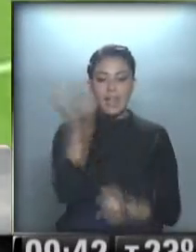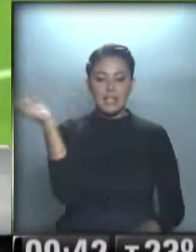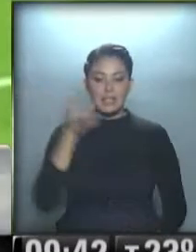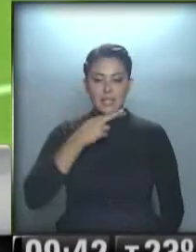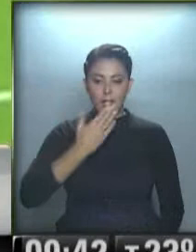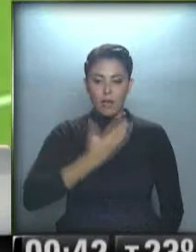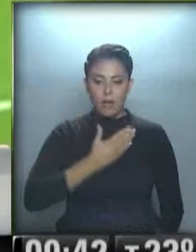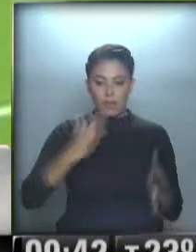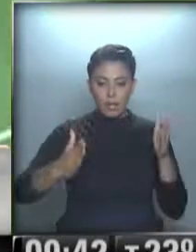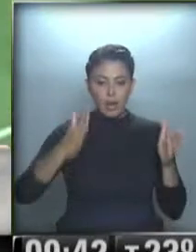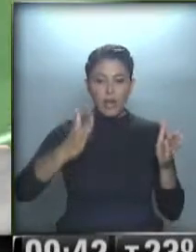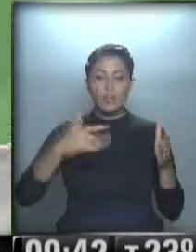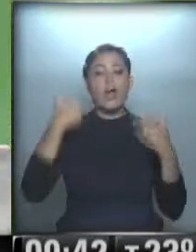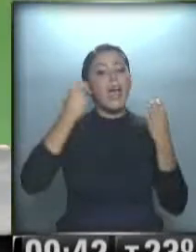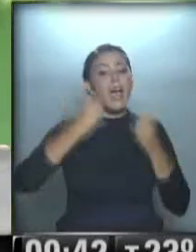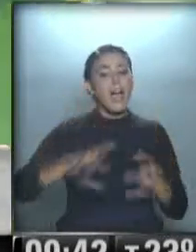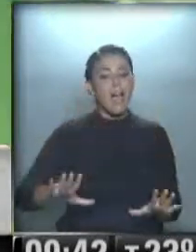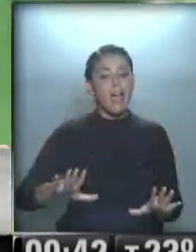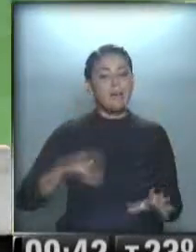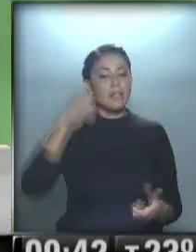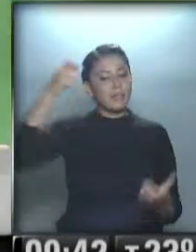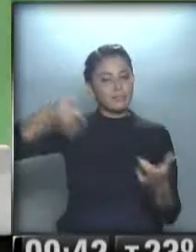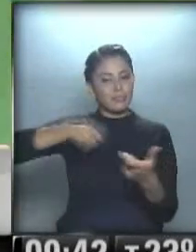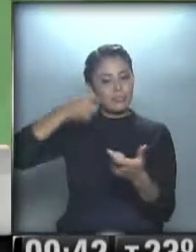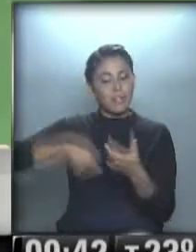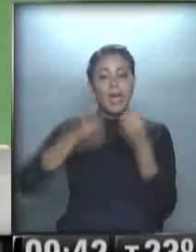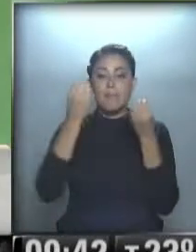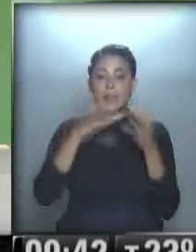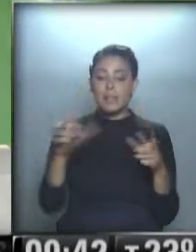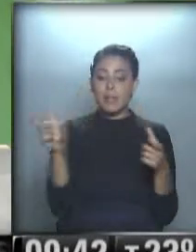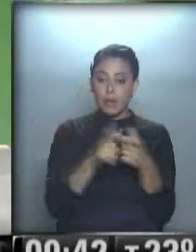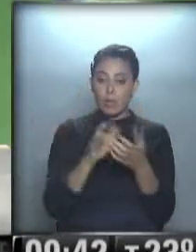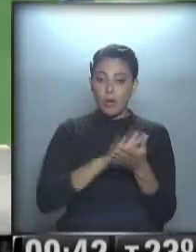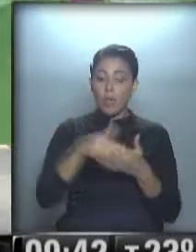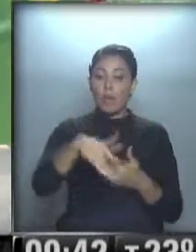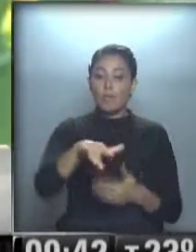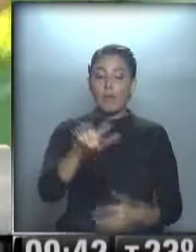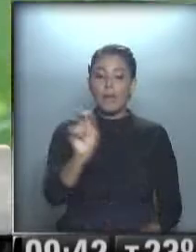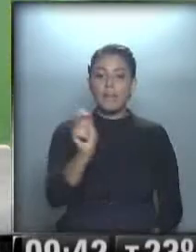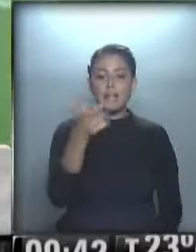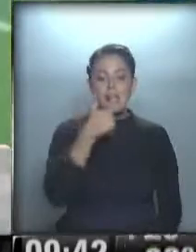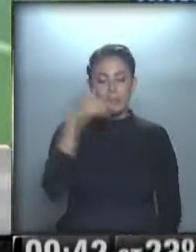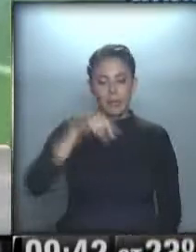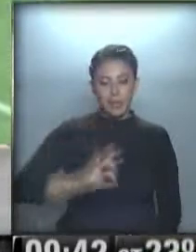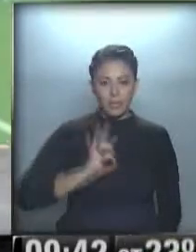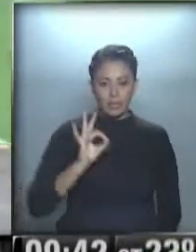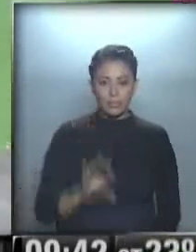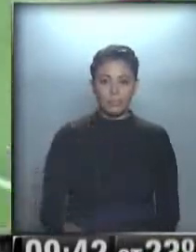de febrero cuando se dará inicio al rodaje. Y el estreno está programado para el mes de septiembre de este año.